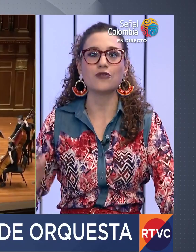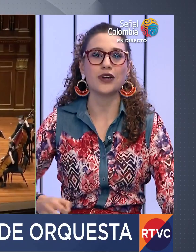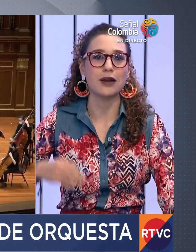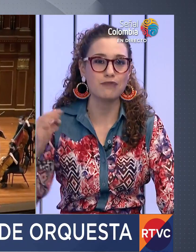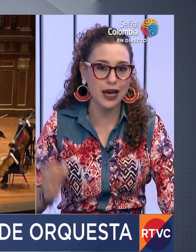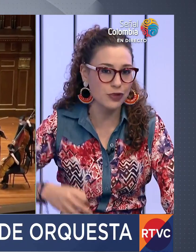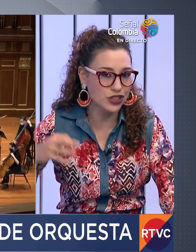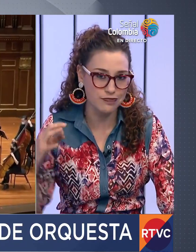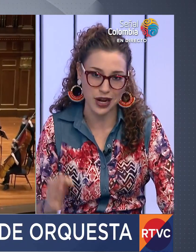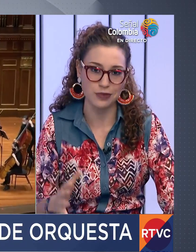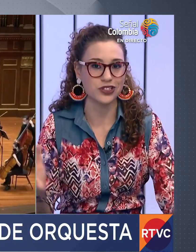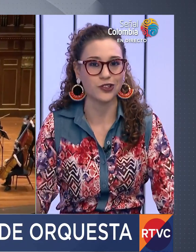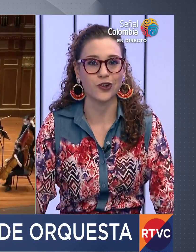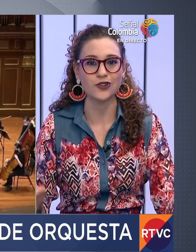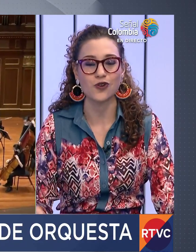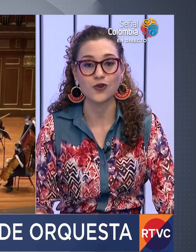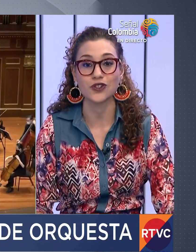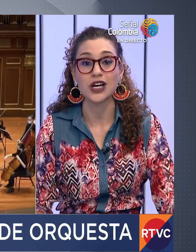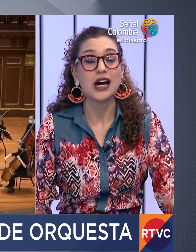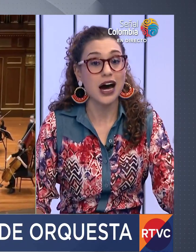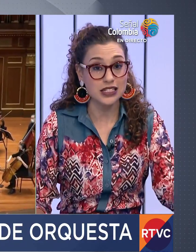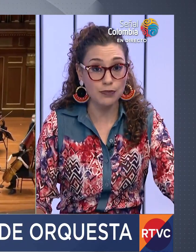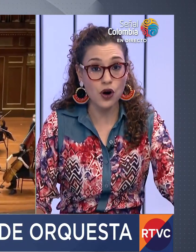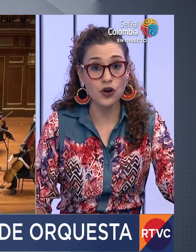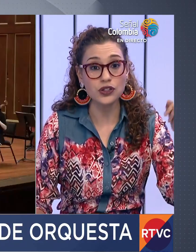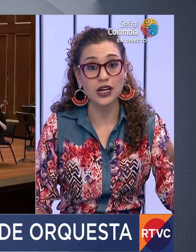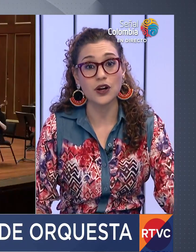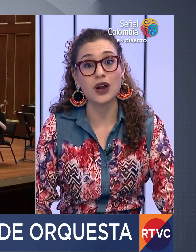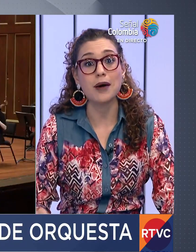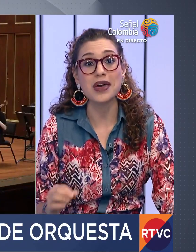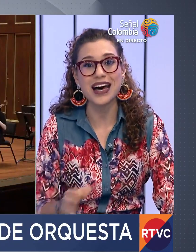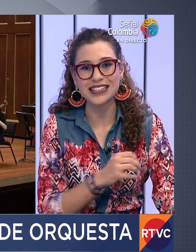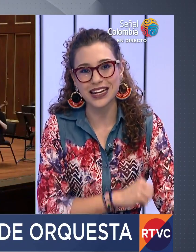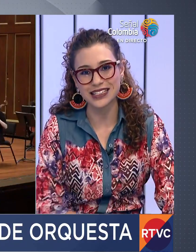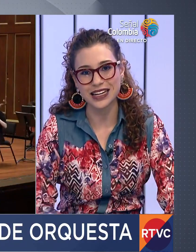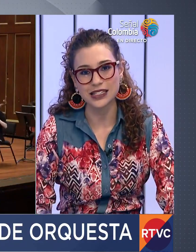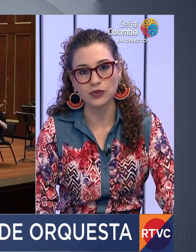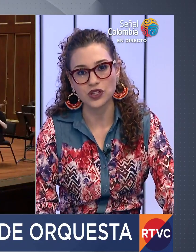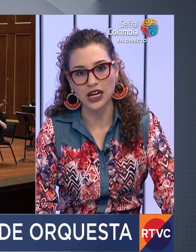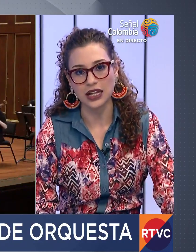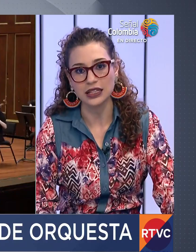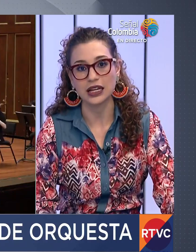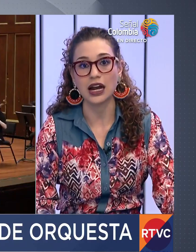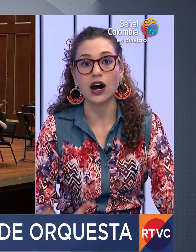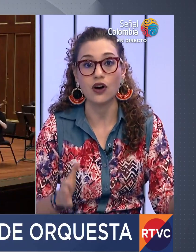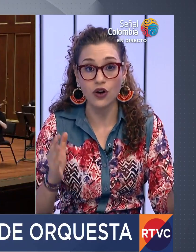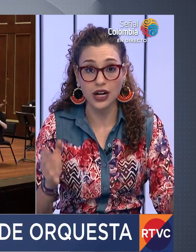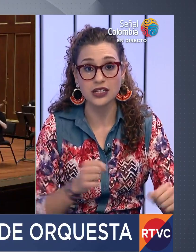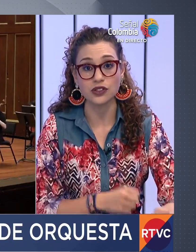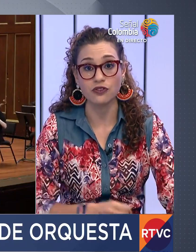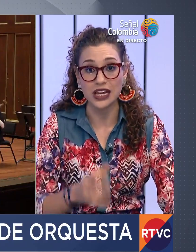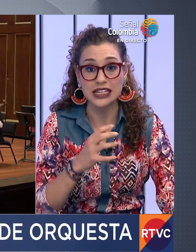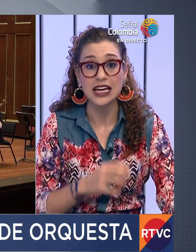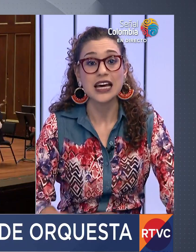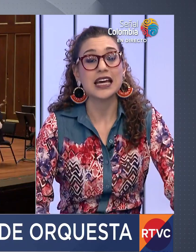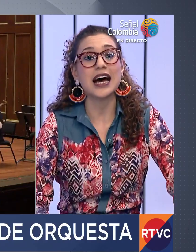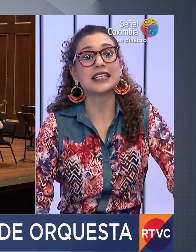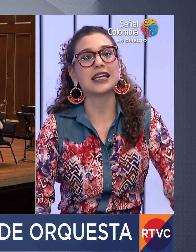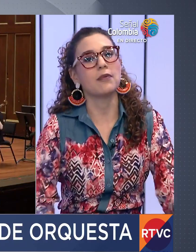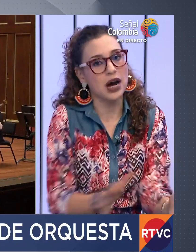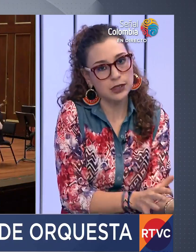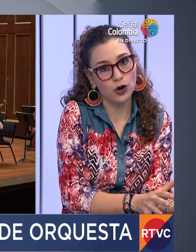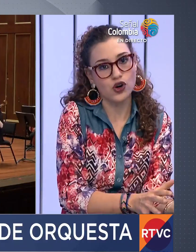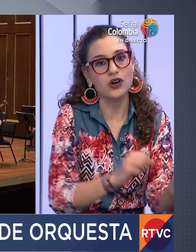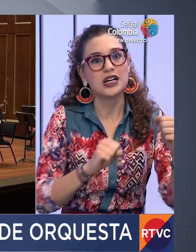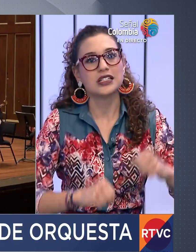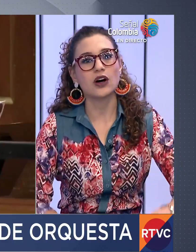se dedica a acumular premios y premios en todos los concursos. Hace poco se ganó la medalla a la excelencia musical de la organización Phoenix, y